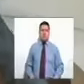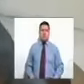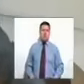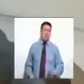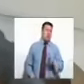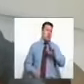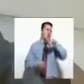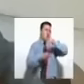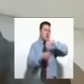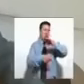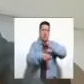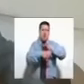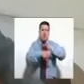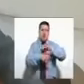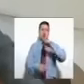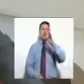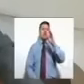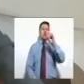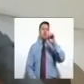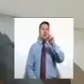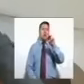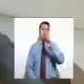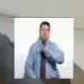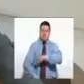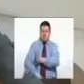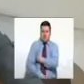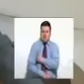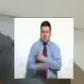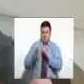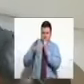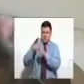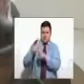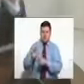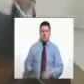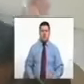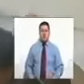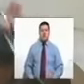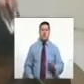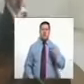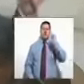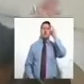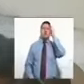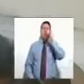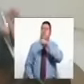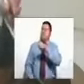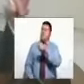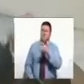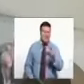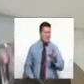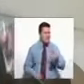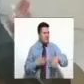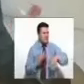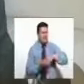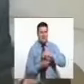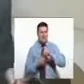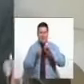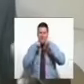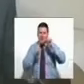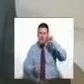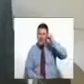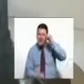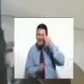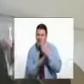el otro caso es el del doctor Tomás González, ministro de Minas, que el gobierno lo sacó en medio de la crisis de los